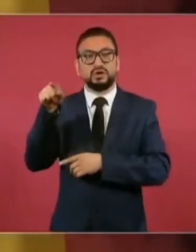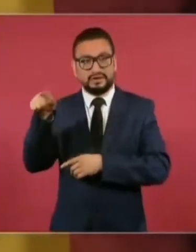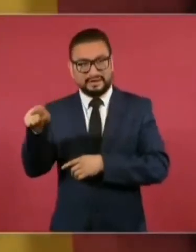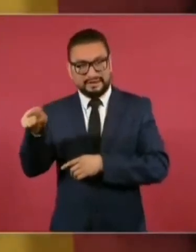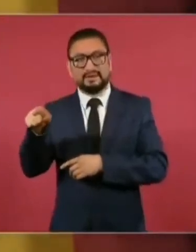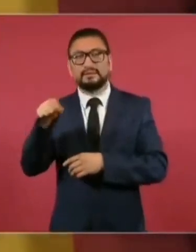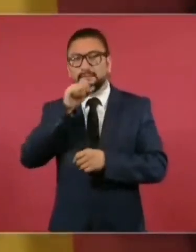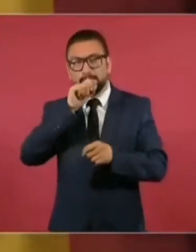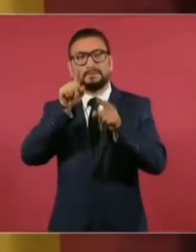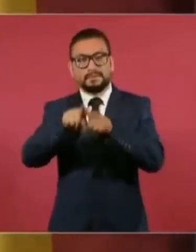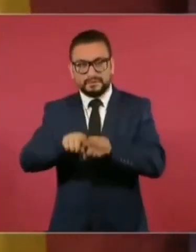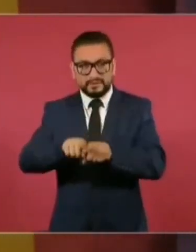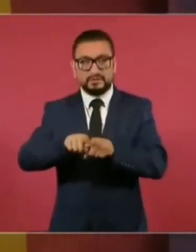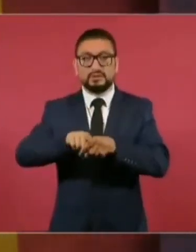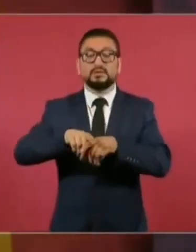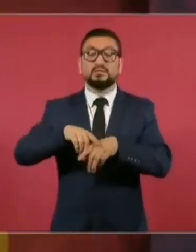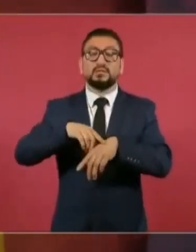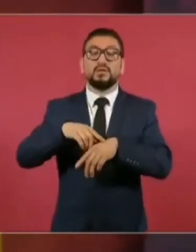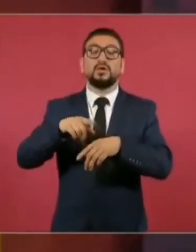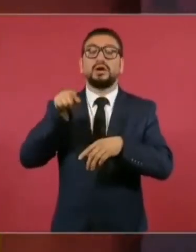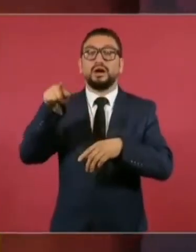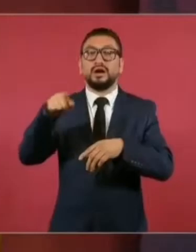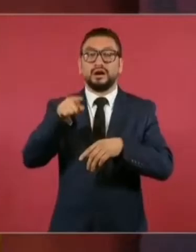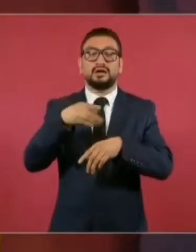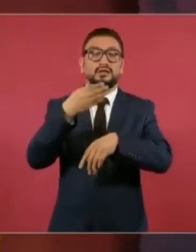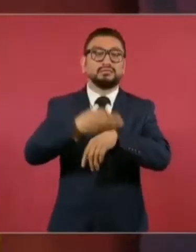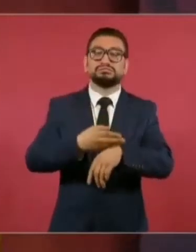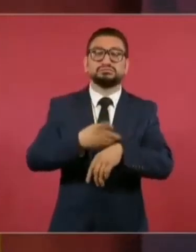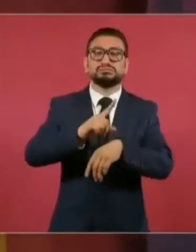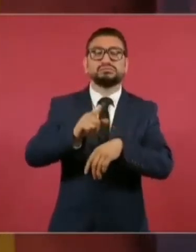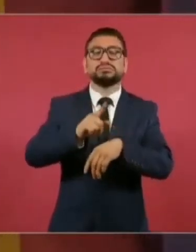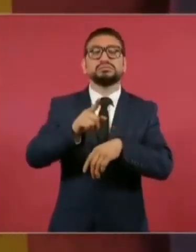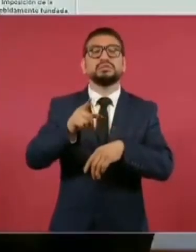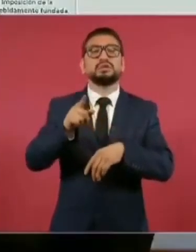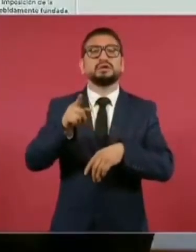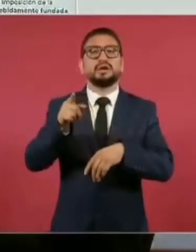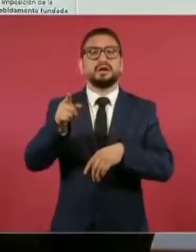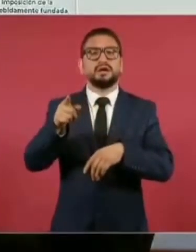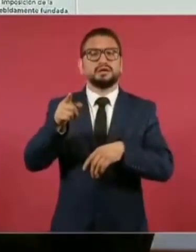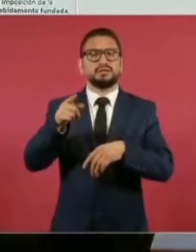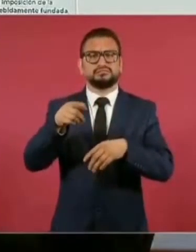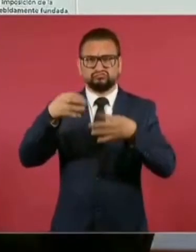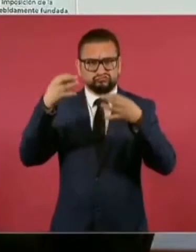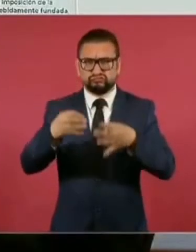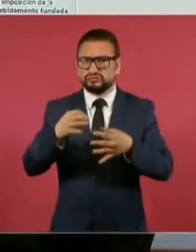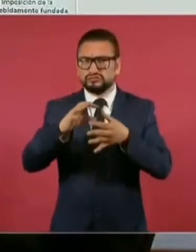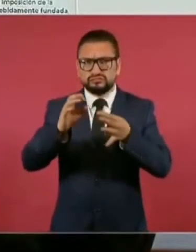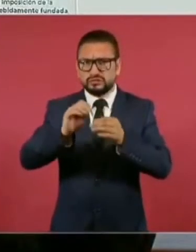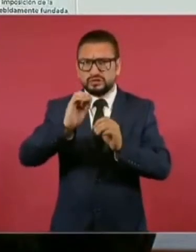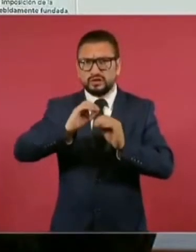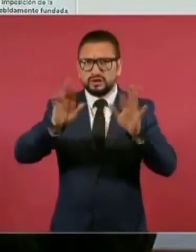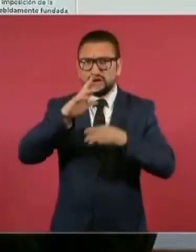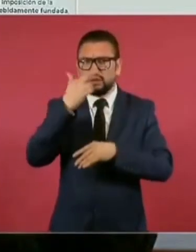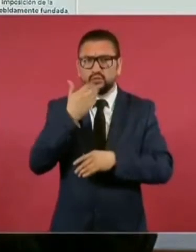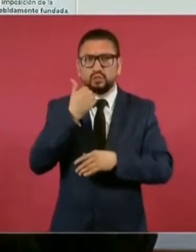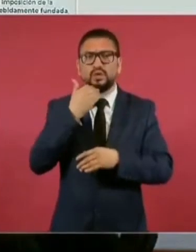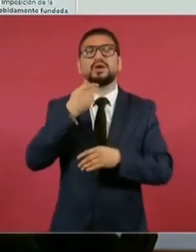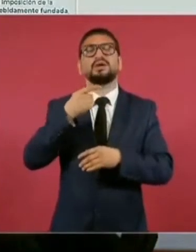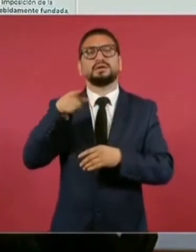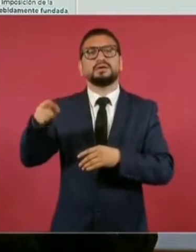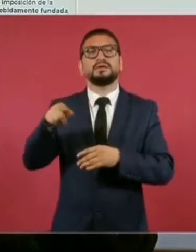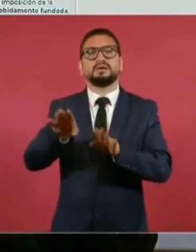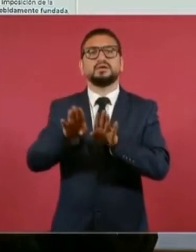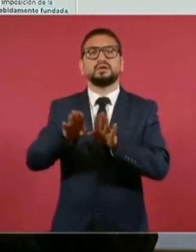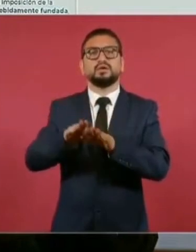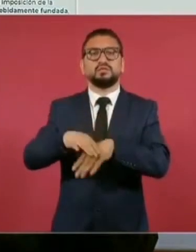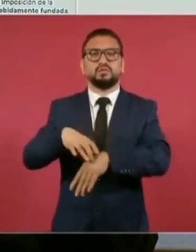le hacen un cambio de medida cautelar que no estaba debidamente fundada y le dan